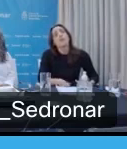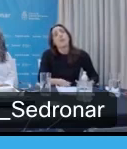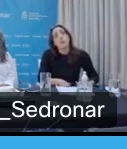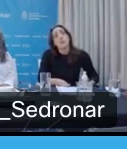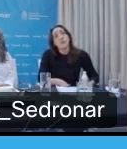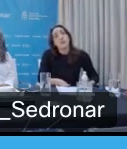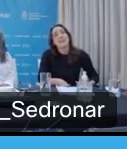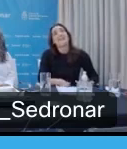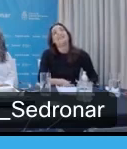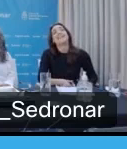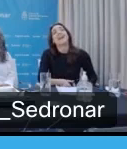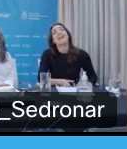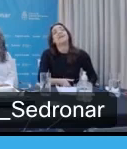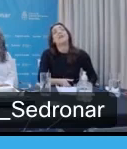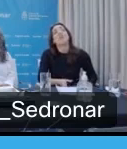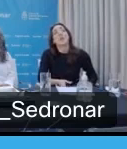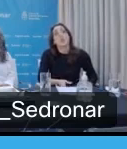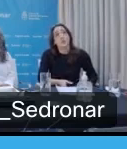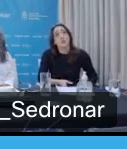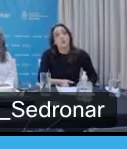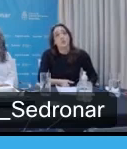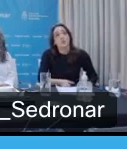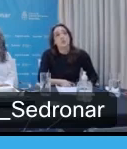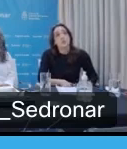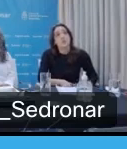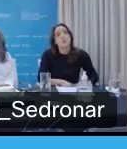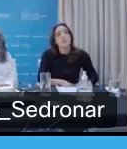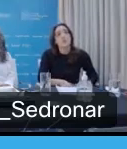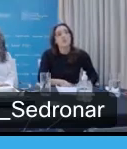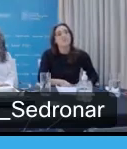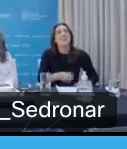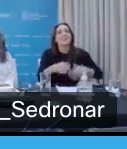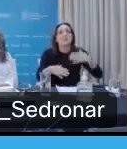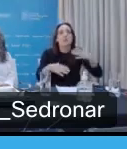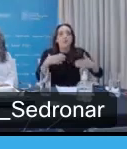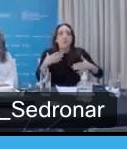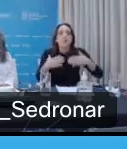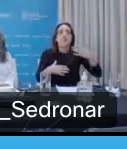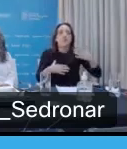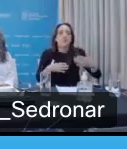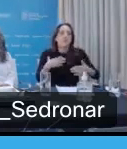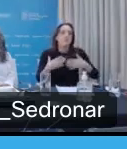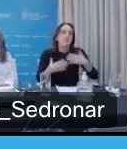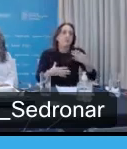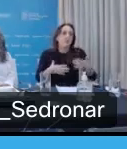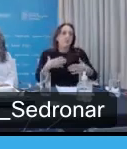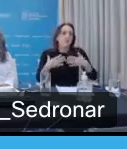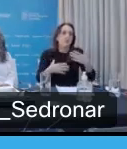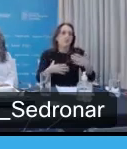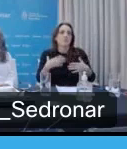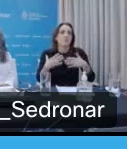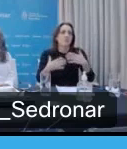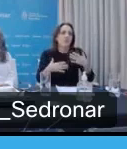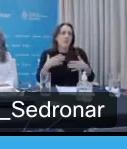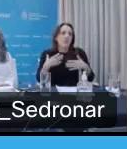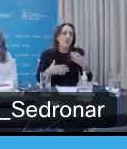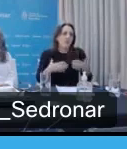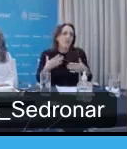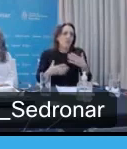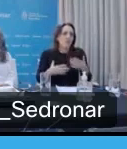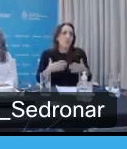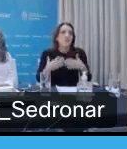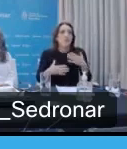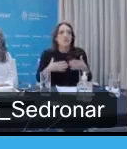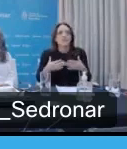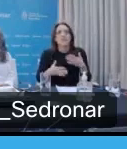contextualizar y complejizar la realidad de los jóvenes, ¿no?, y tener esto en cuenta cuando pensemos sobre todo. Van a ver que a lo largo de los